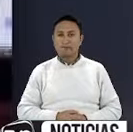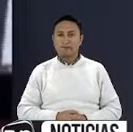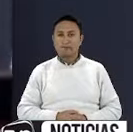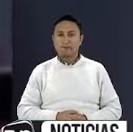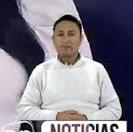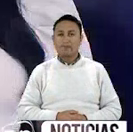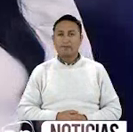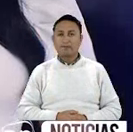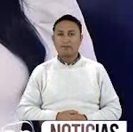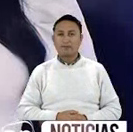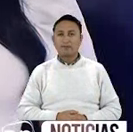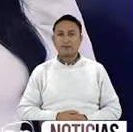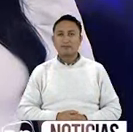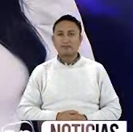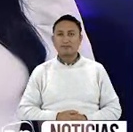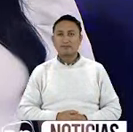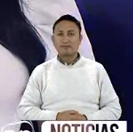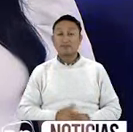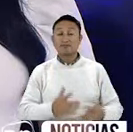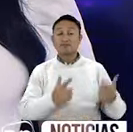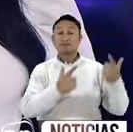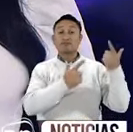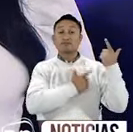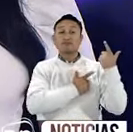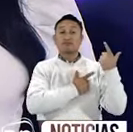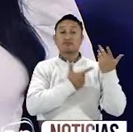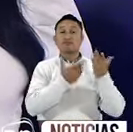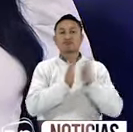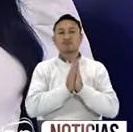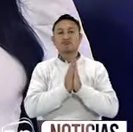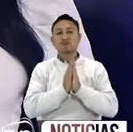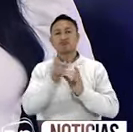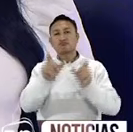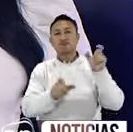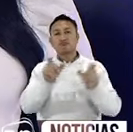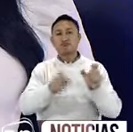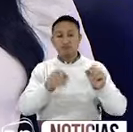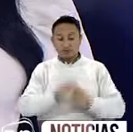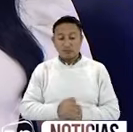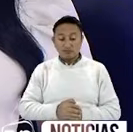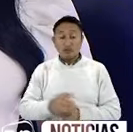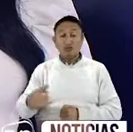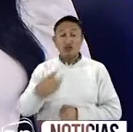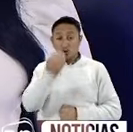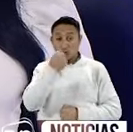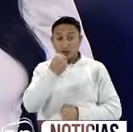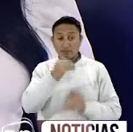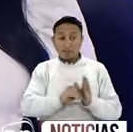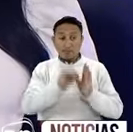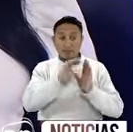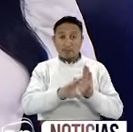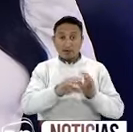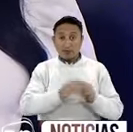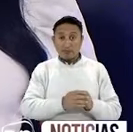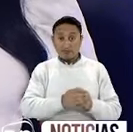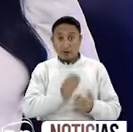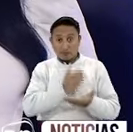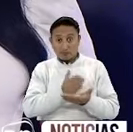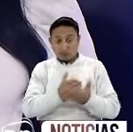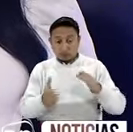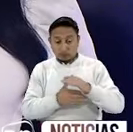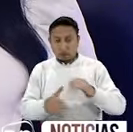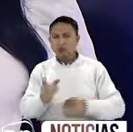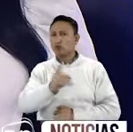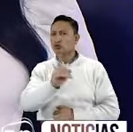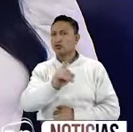Navarro. Las Fuerzas Armadas solicitan a la ciudadanía que las donaciones sean de alimentos no preparados para